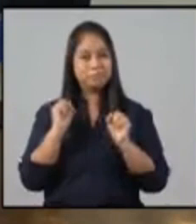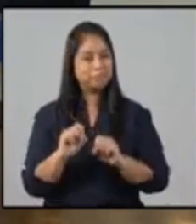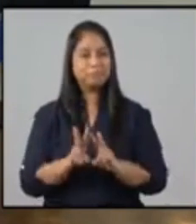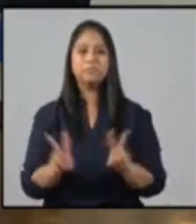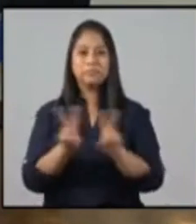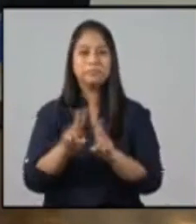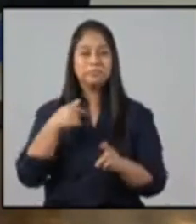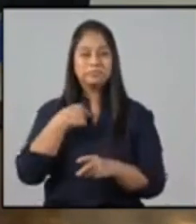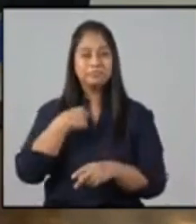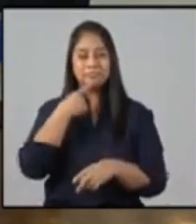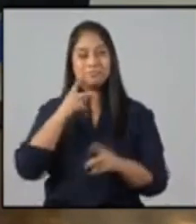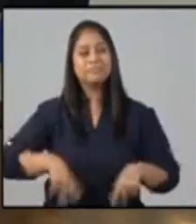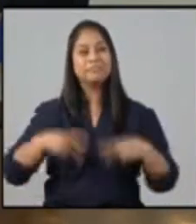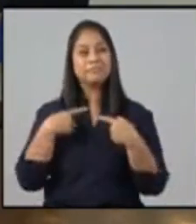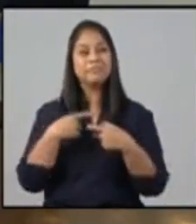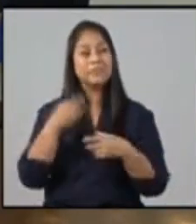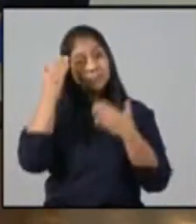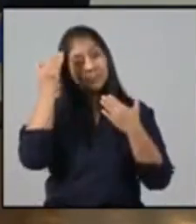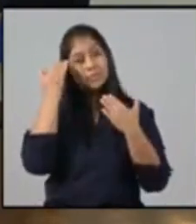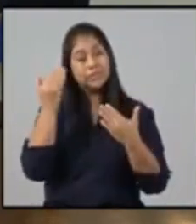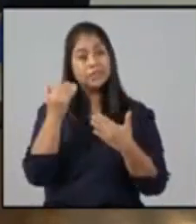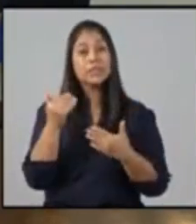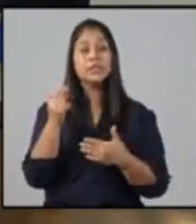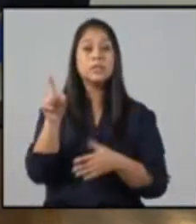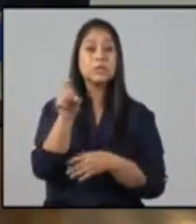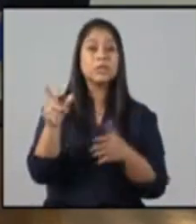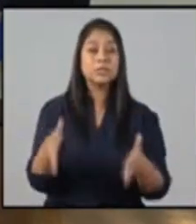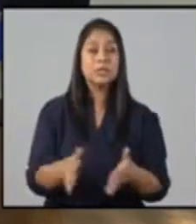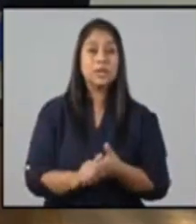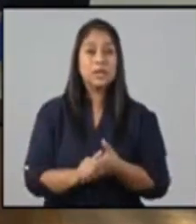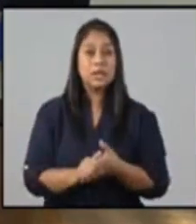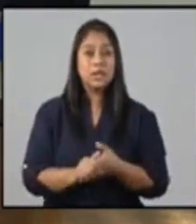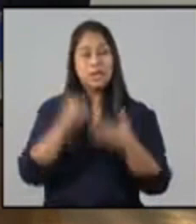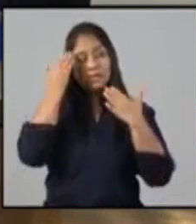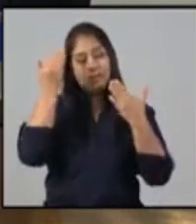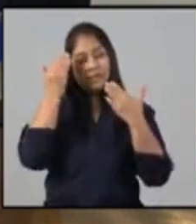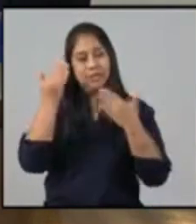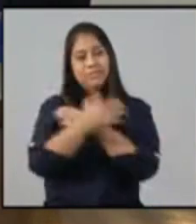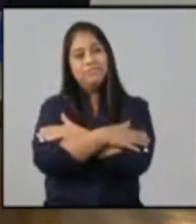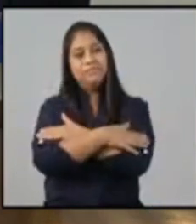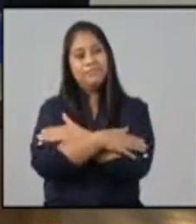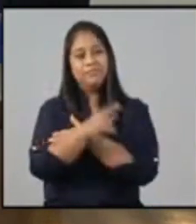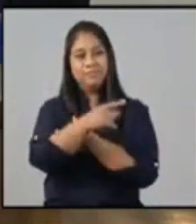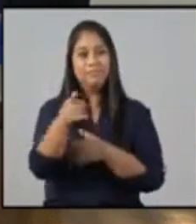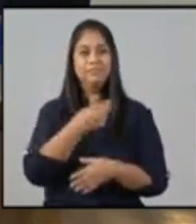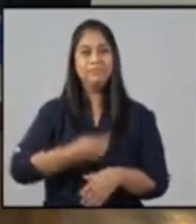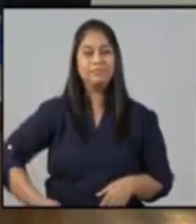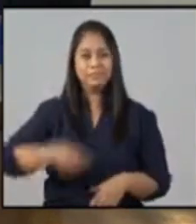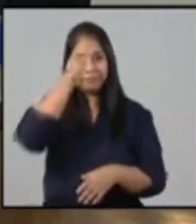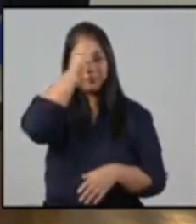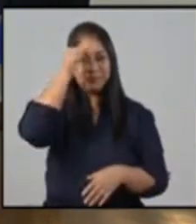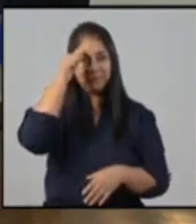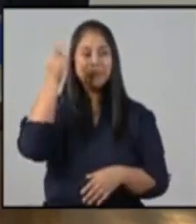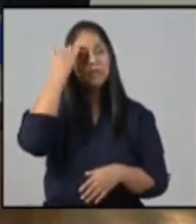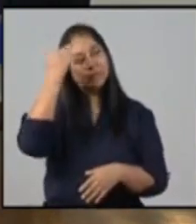las cuales merece la pena vivir. Muchísimas gracias, señor canciller, y mis agradecimientos al presidente de la República, y un